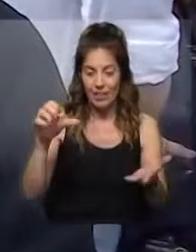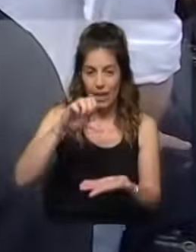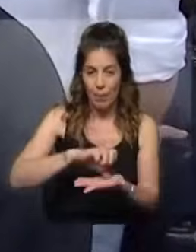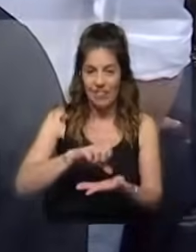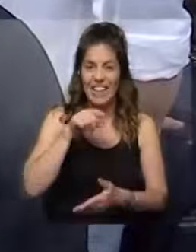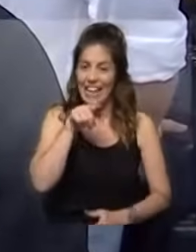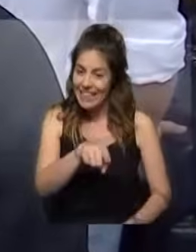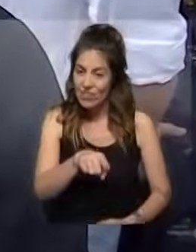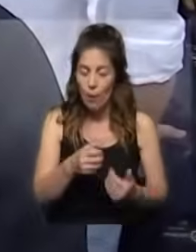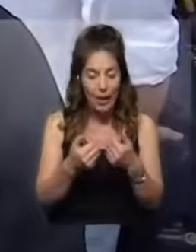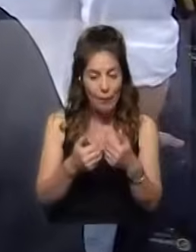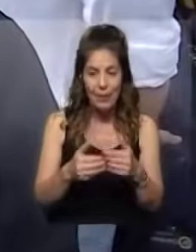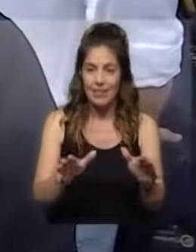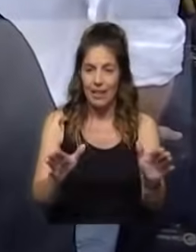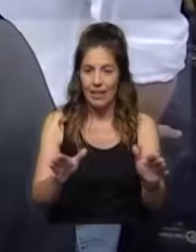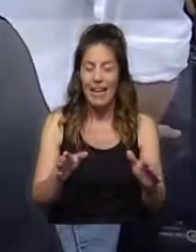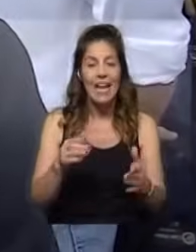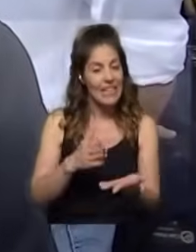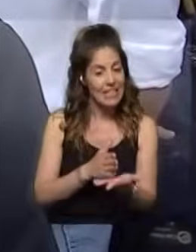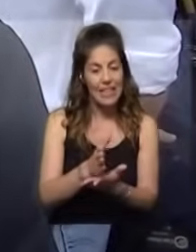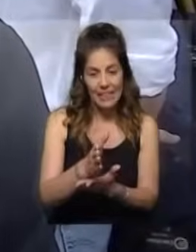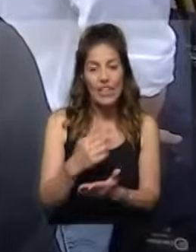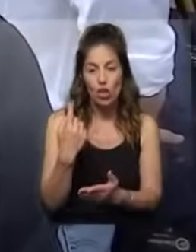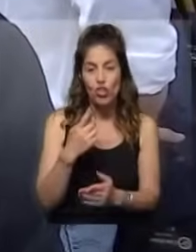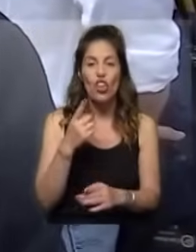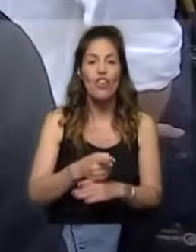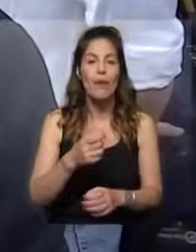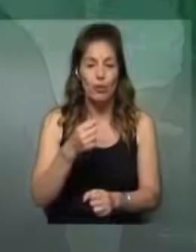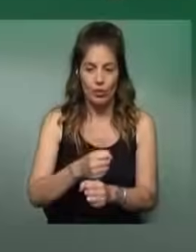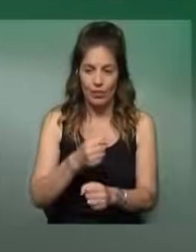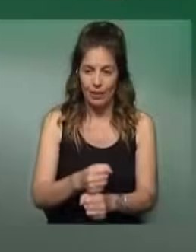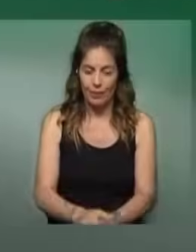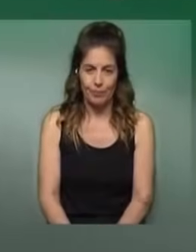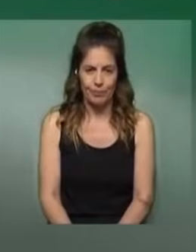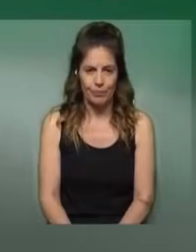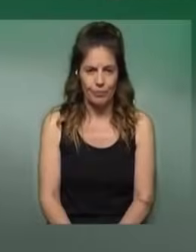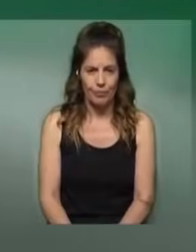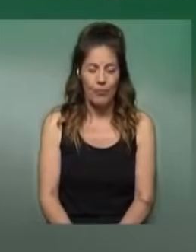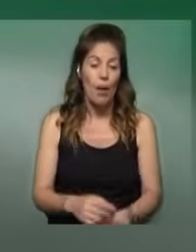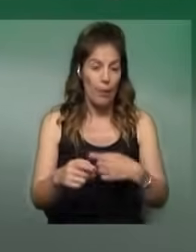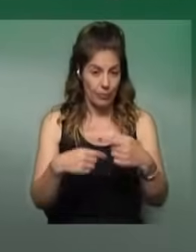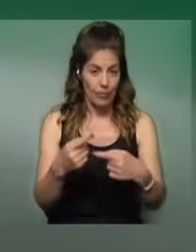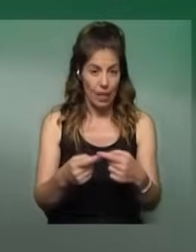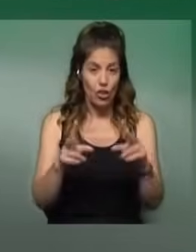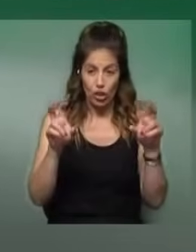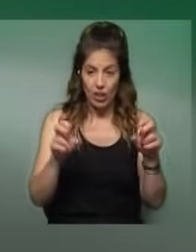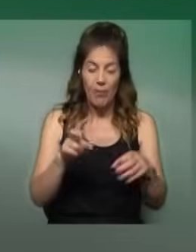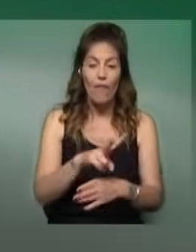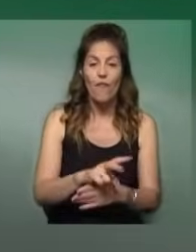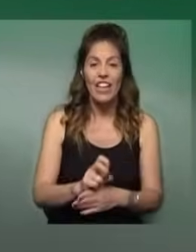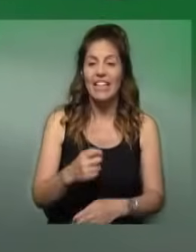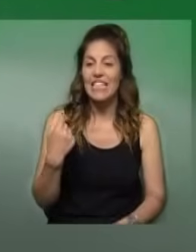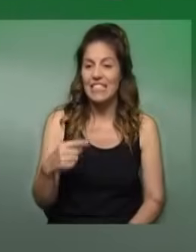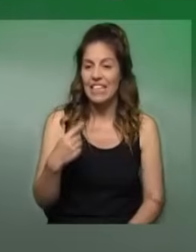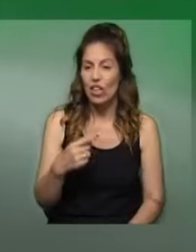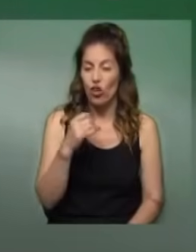Ese es el punto de partida y en esa línea Tenemos que trabajar y vamos enganchando temas porque desde la fiscalía se negó